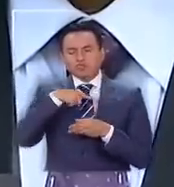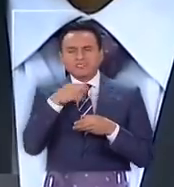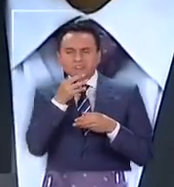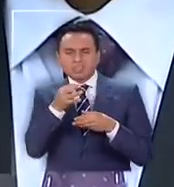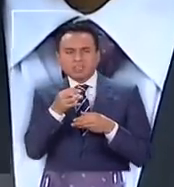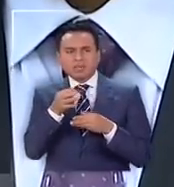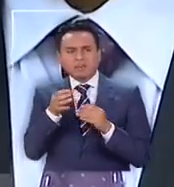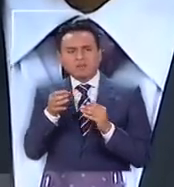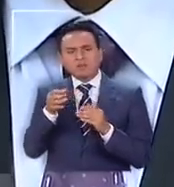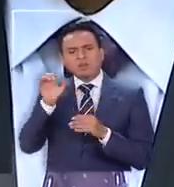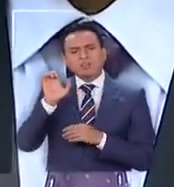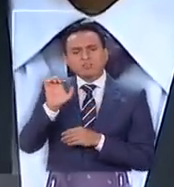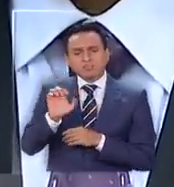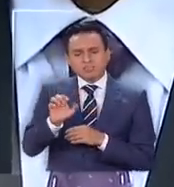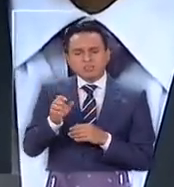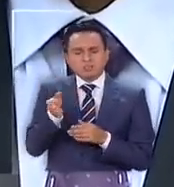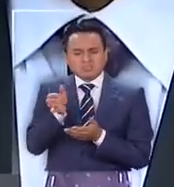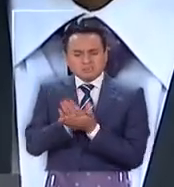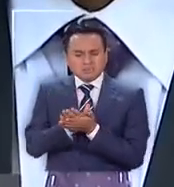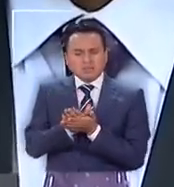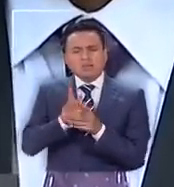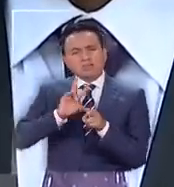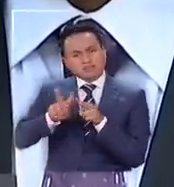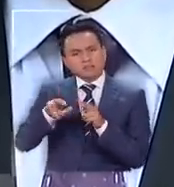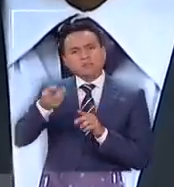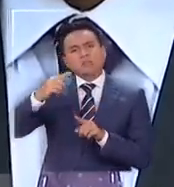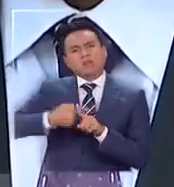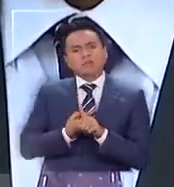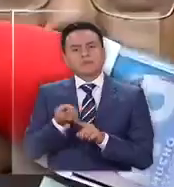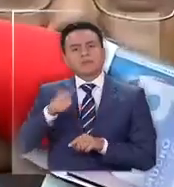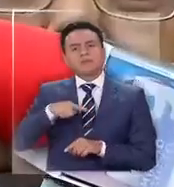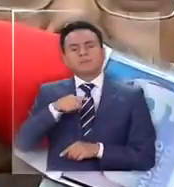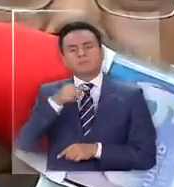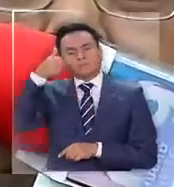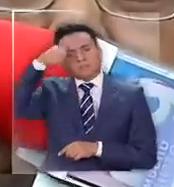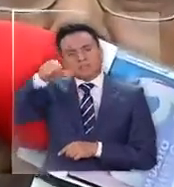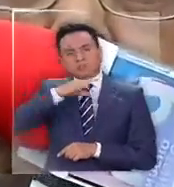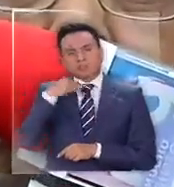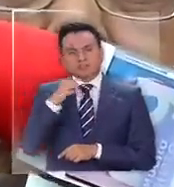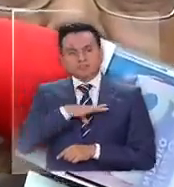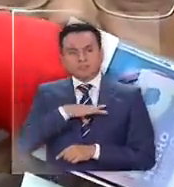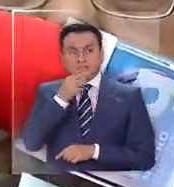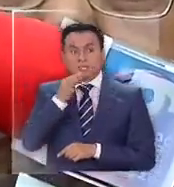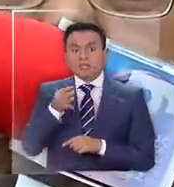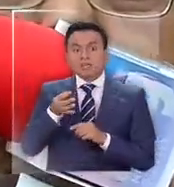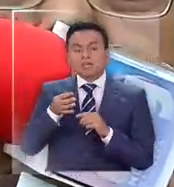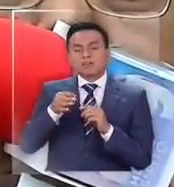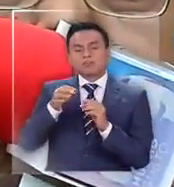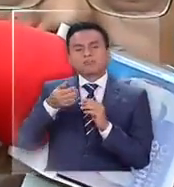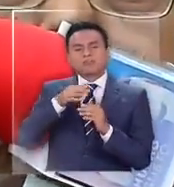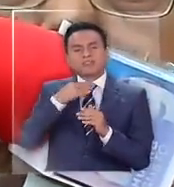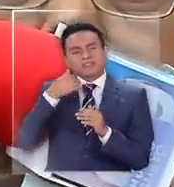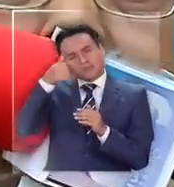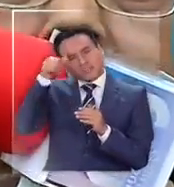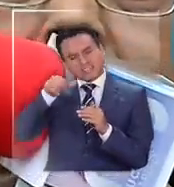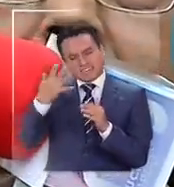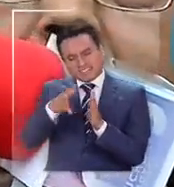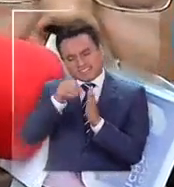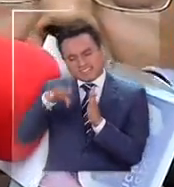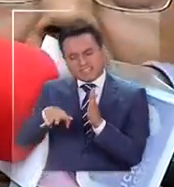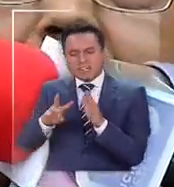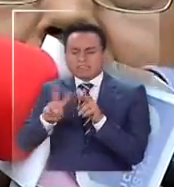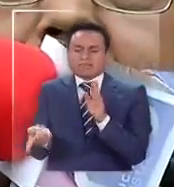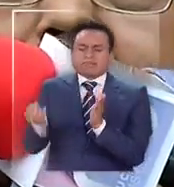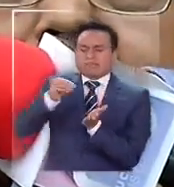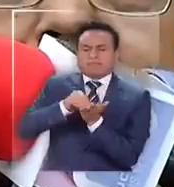delitos, violaciones con homicidio, restablecer la pena de muerte en Chile. Una vez que suprime la pena de muerte, esta no puede ser